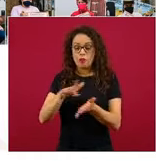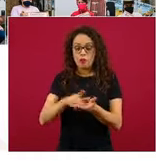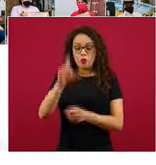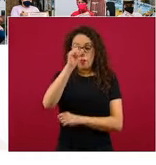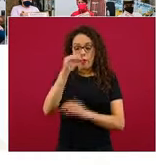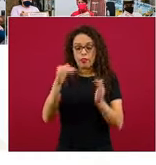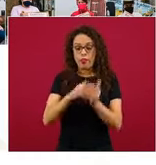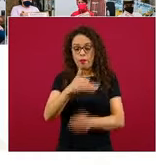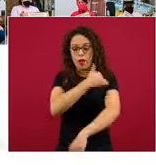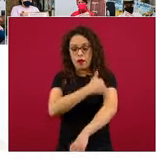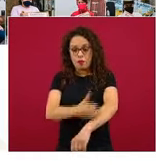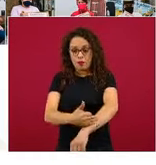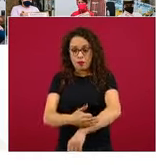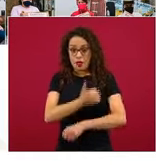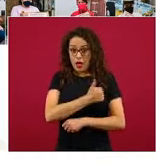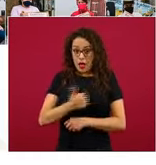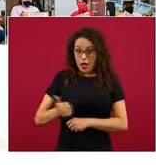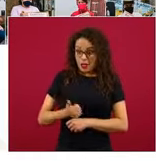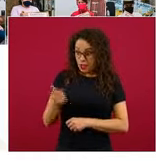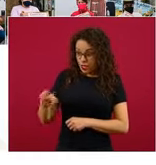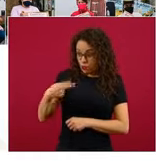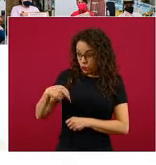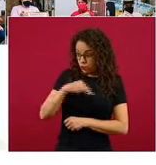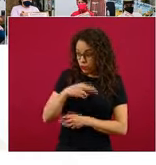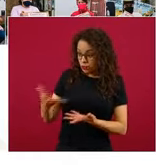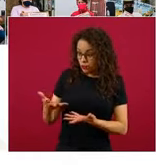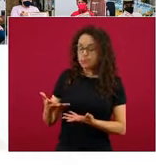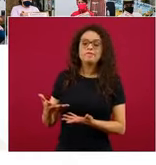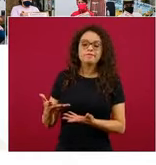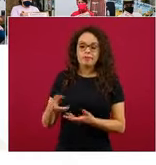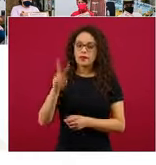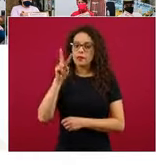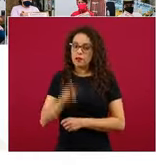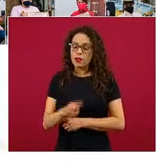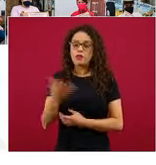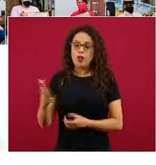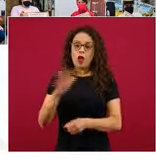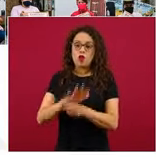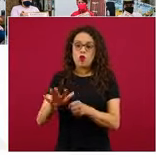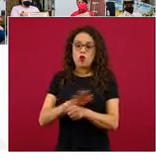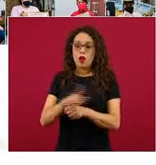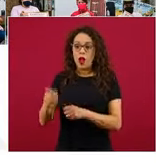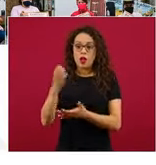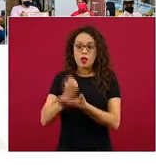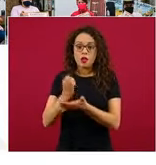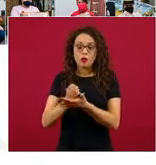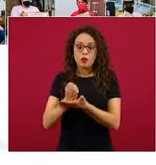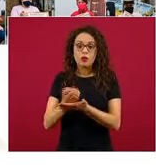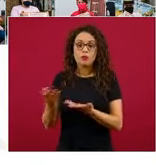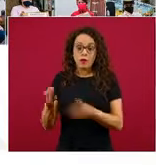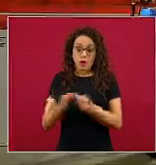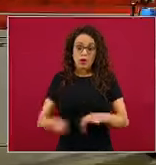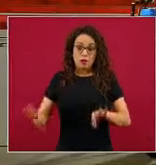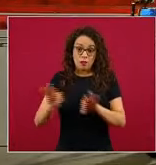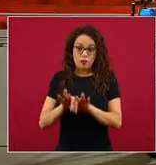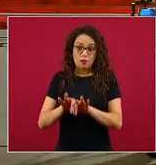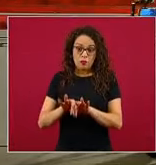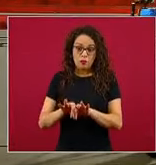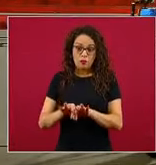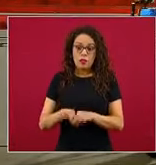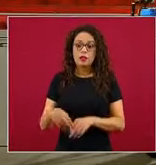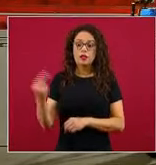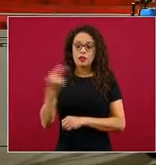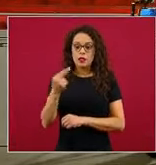una demarcación como la nuestra, que depende mucho de la economía local, tuvimos que hacer acciones emergentes para